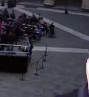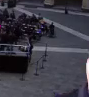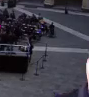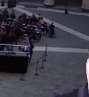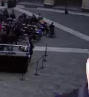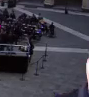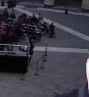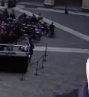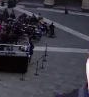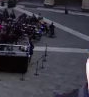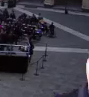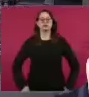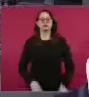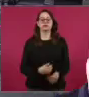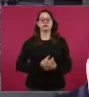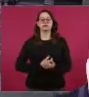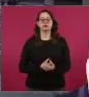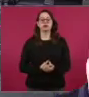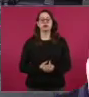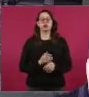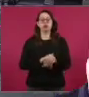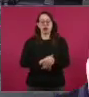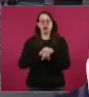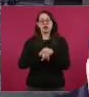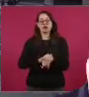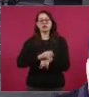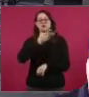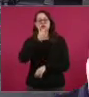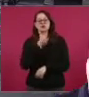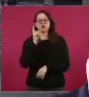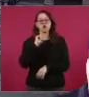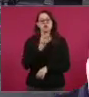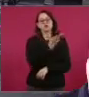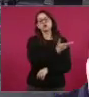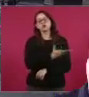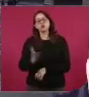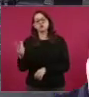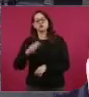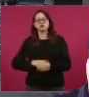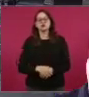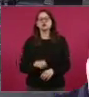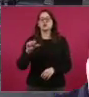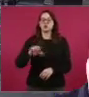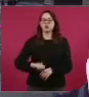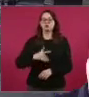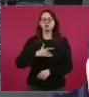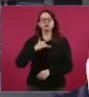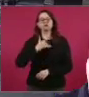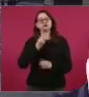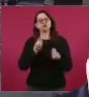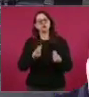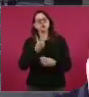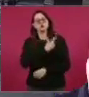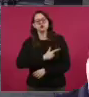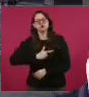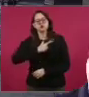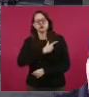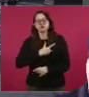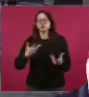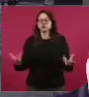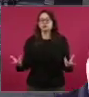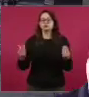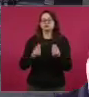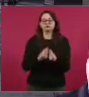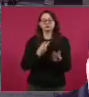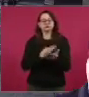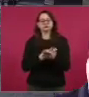Amigas, amigos, me da mucho gusto participar en esta ceremonia de premiación,